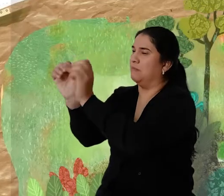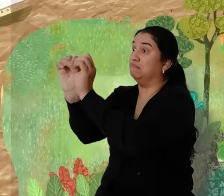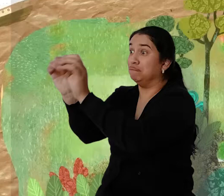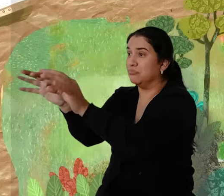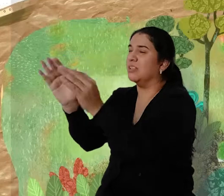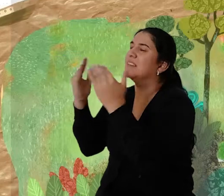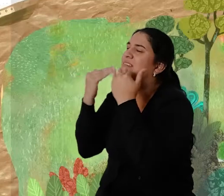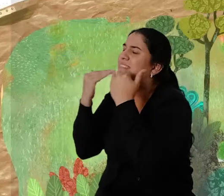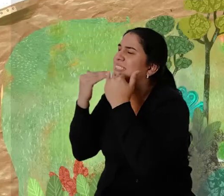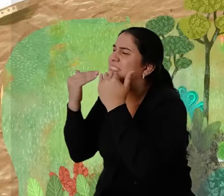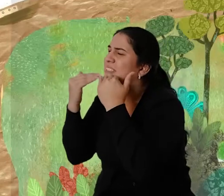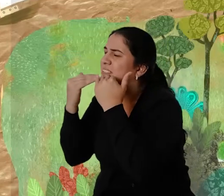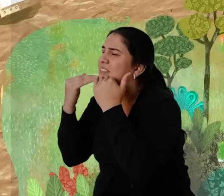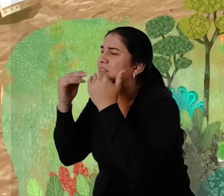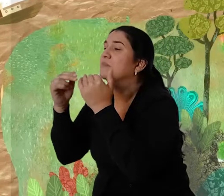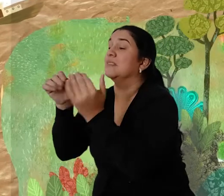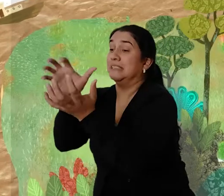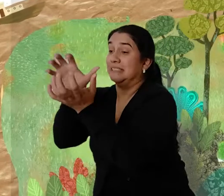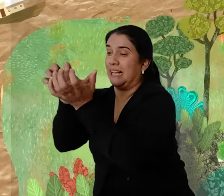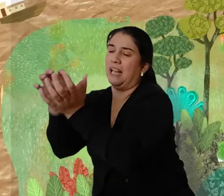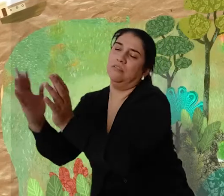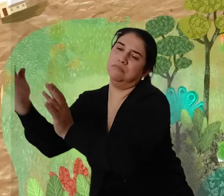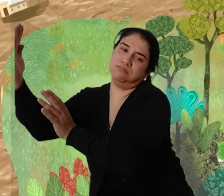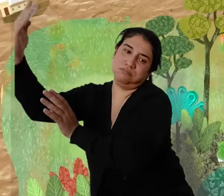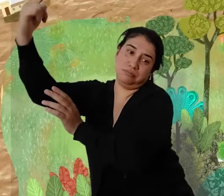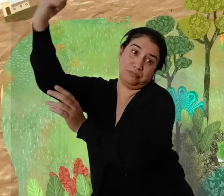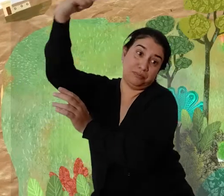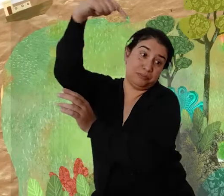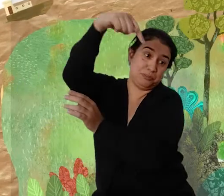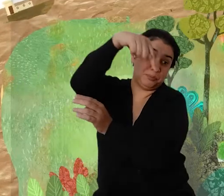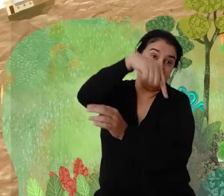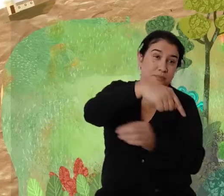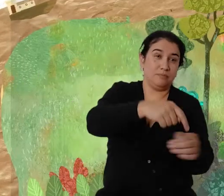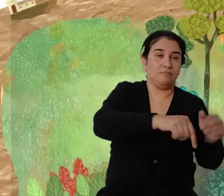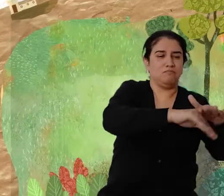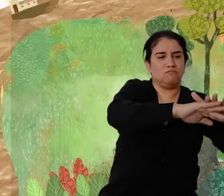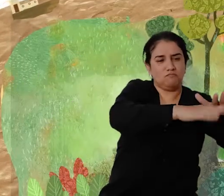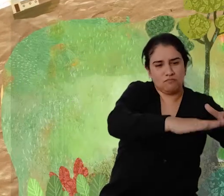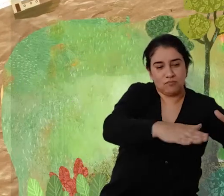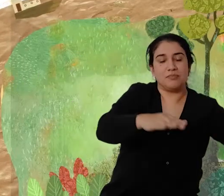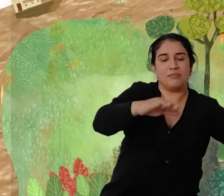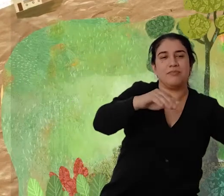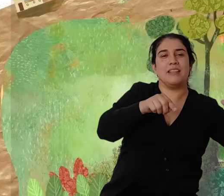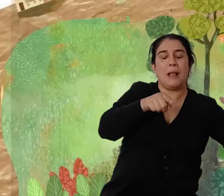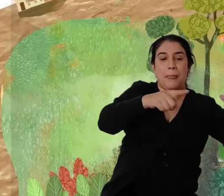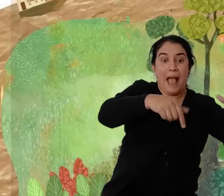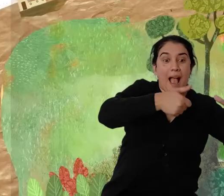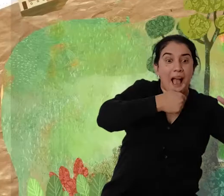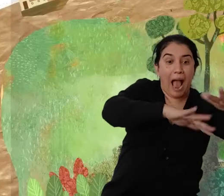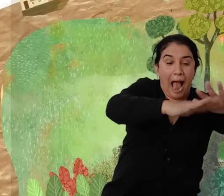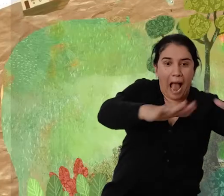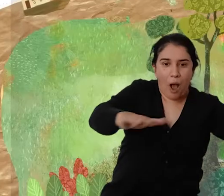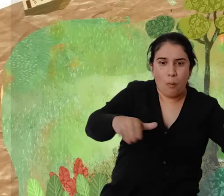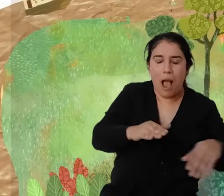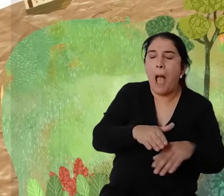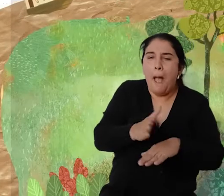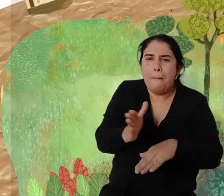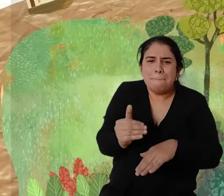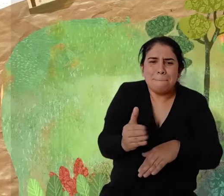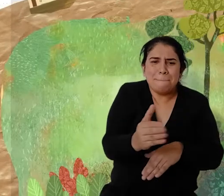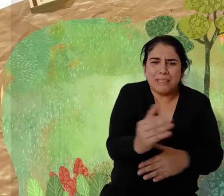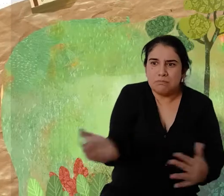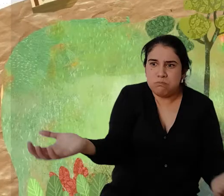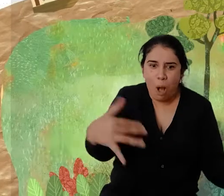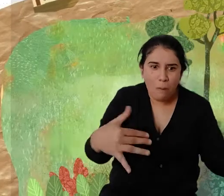Volvieron después a su paraje. Los peces volvieron también. Los yacarés vivieron y viven